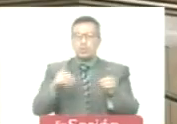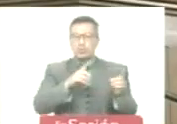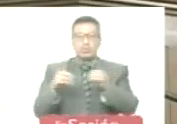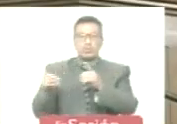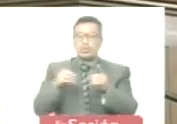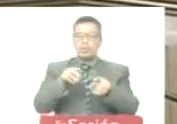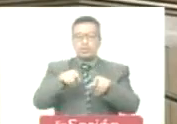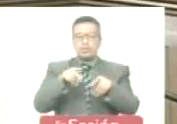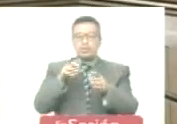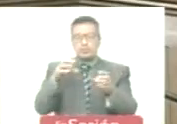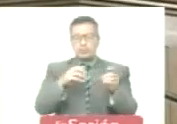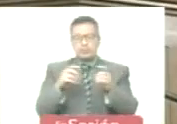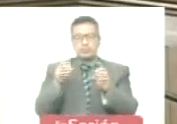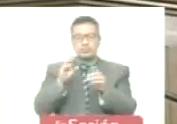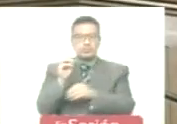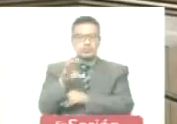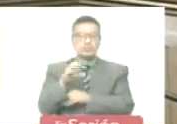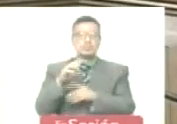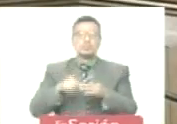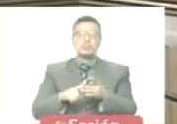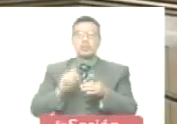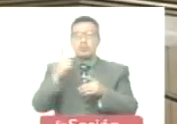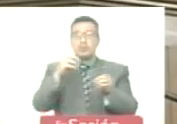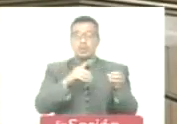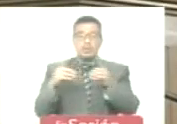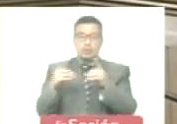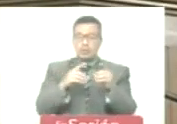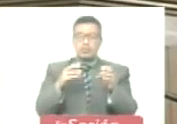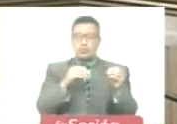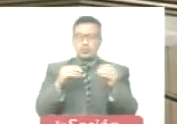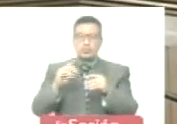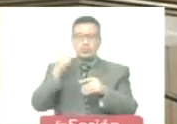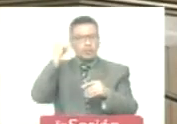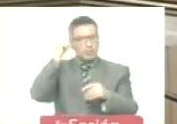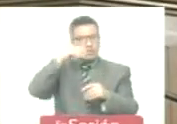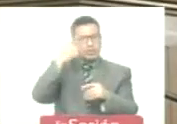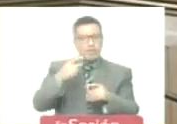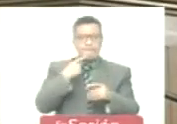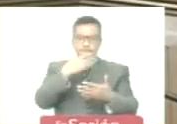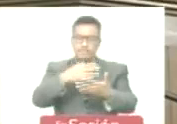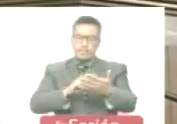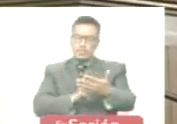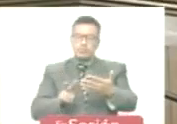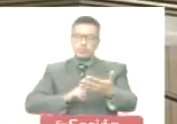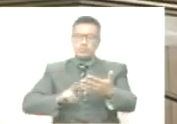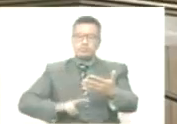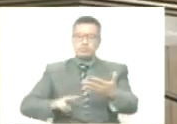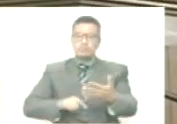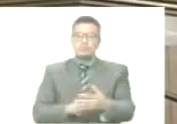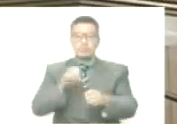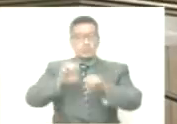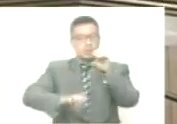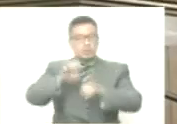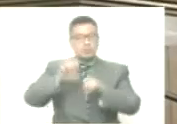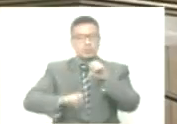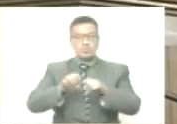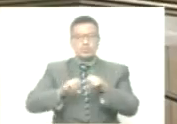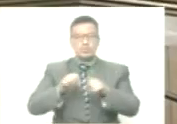la misma sesión. En la primera discusión se considerará la exposición de motivos y se evaluarán